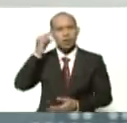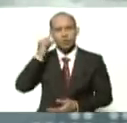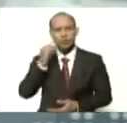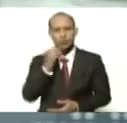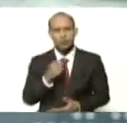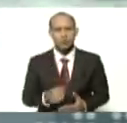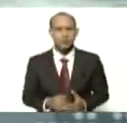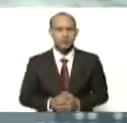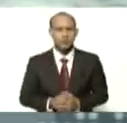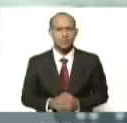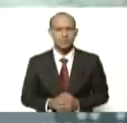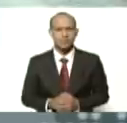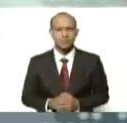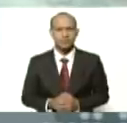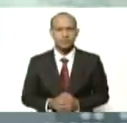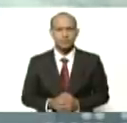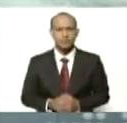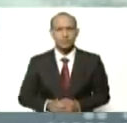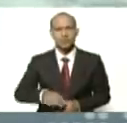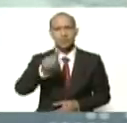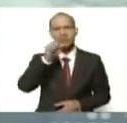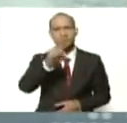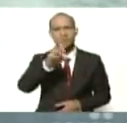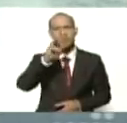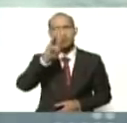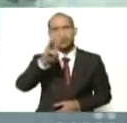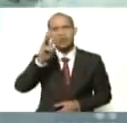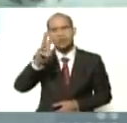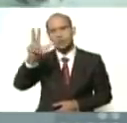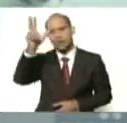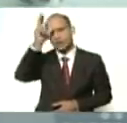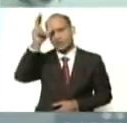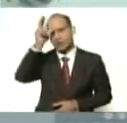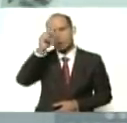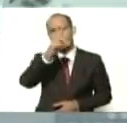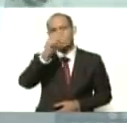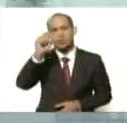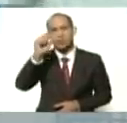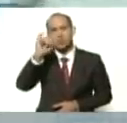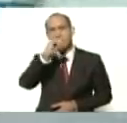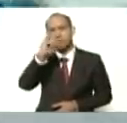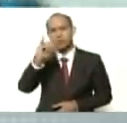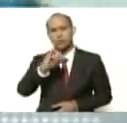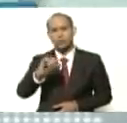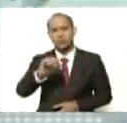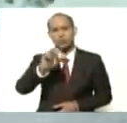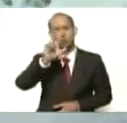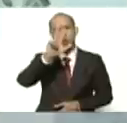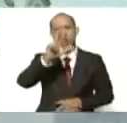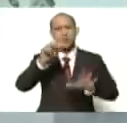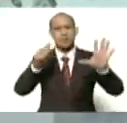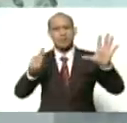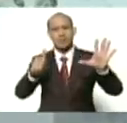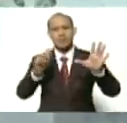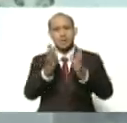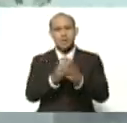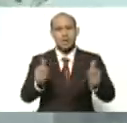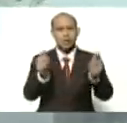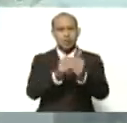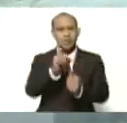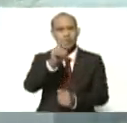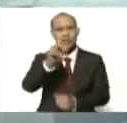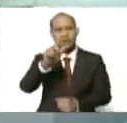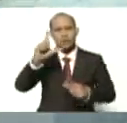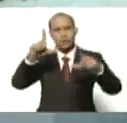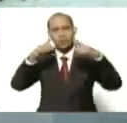país 133 en falcón 100 en zulia 36 en swat 21 en la